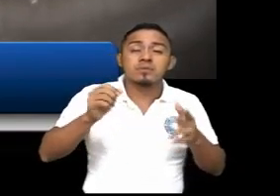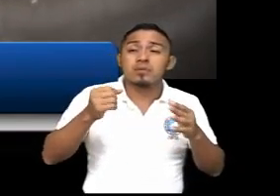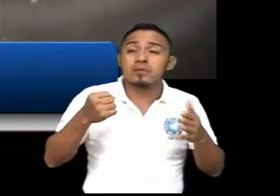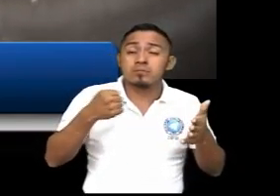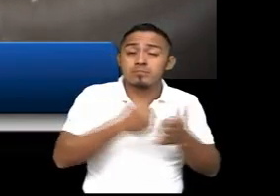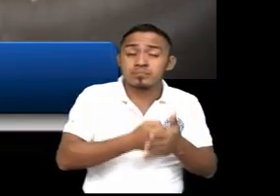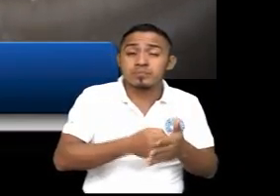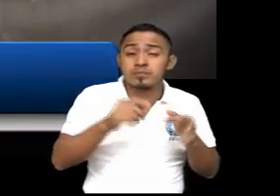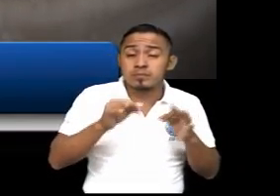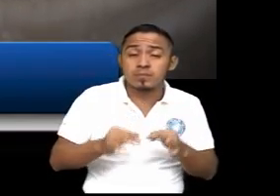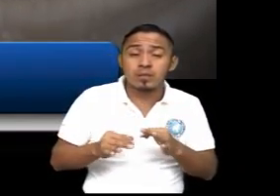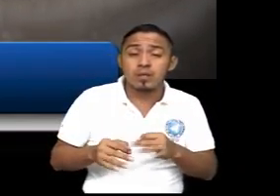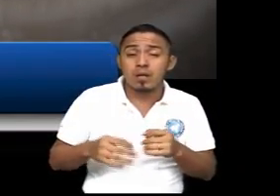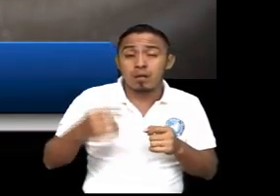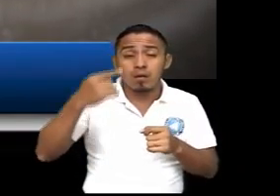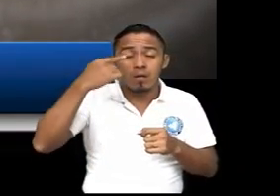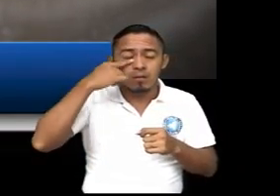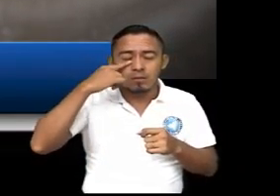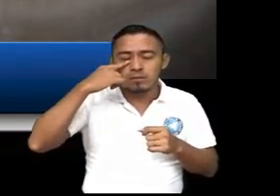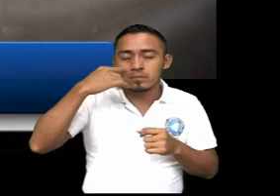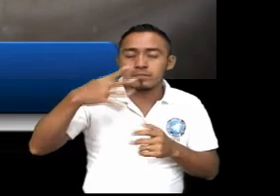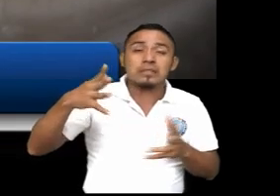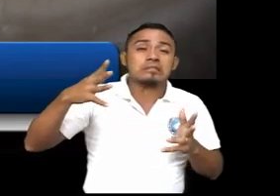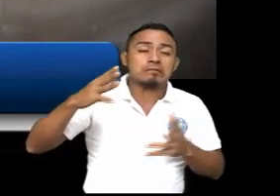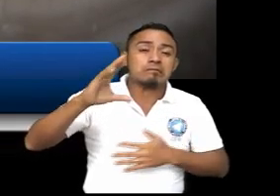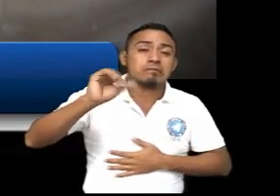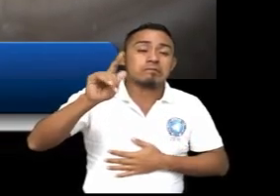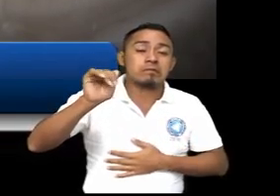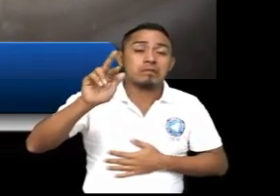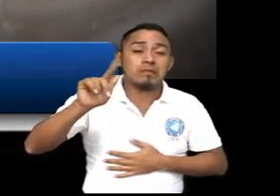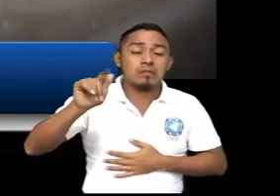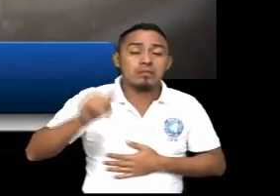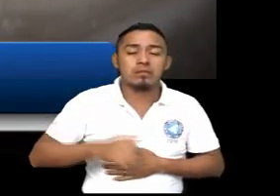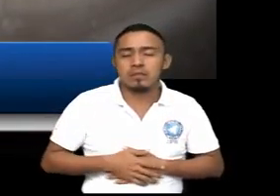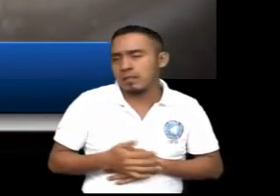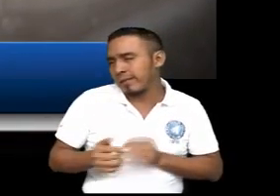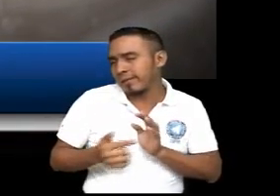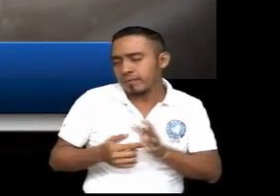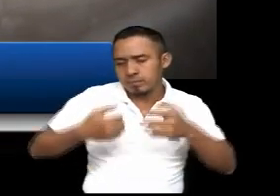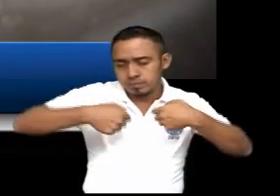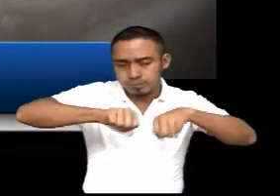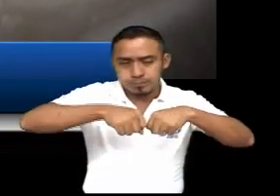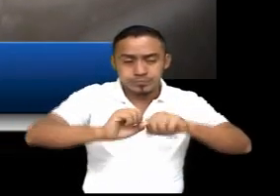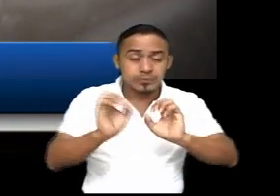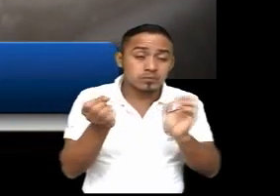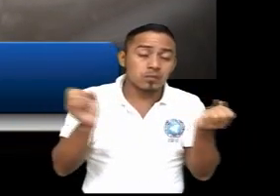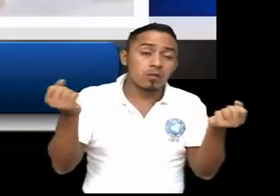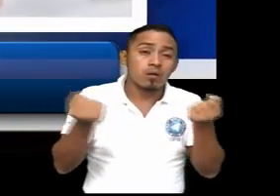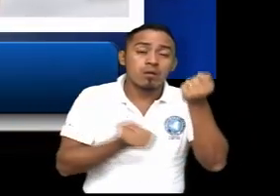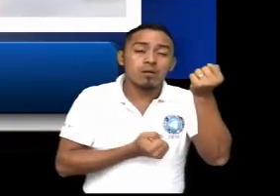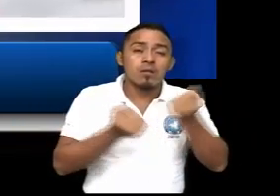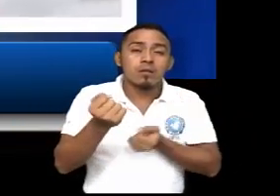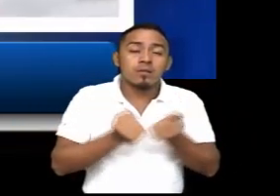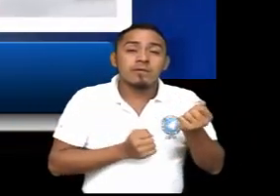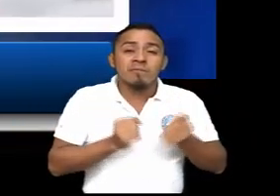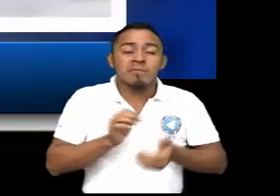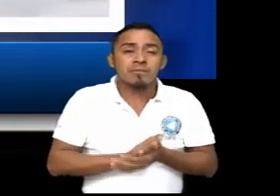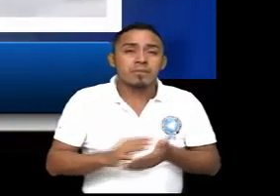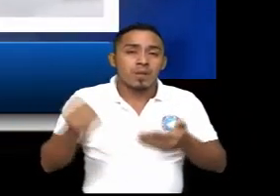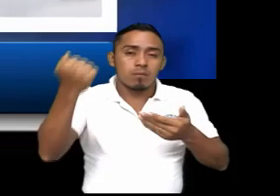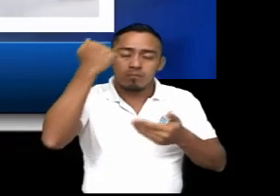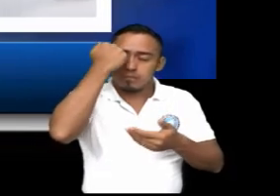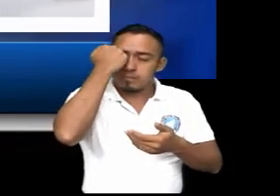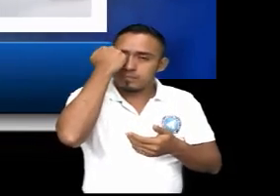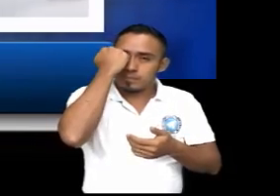Los golpes. Un accidente, por ejemplo. Un accidente. Alguien que se sentó en una moto, pues, o en un carro. Un golpe en el ojo. Es un